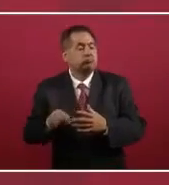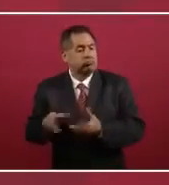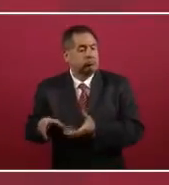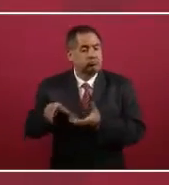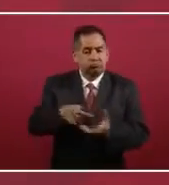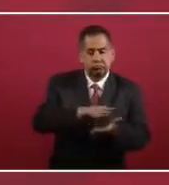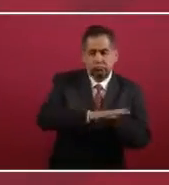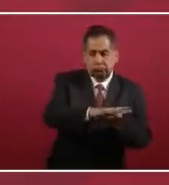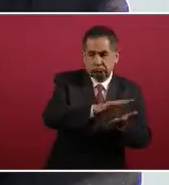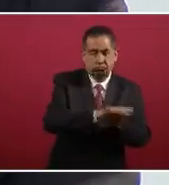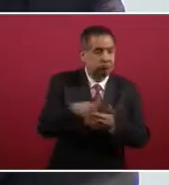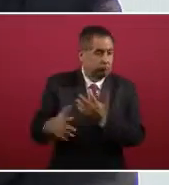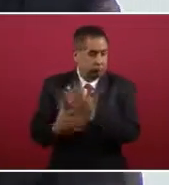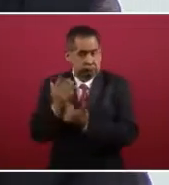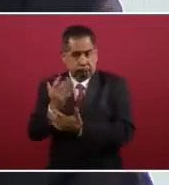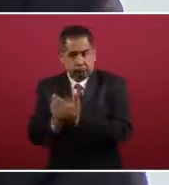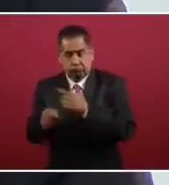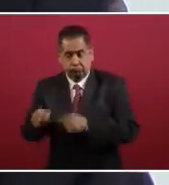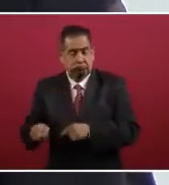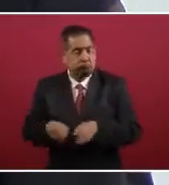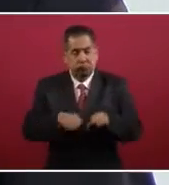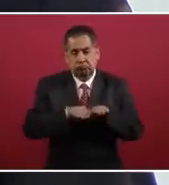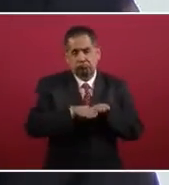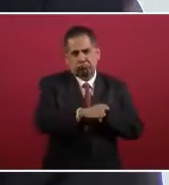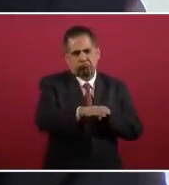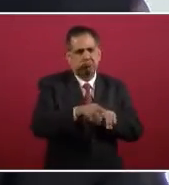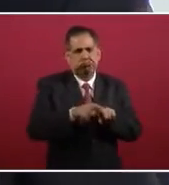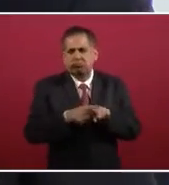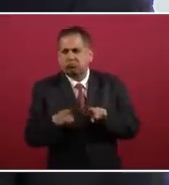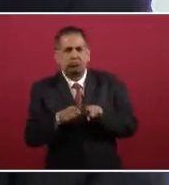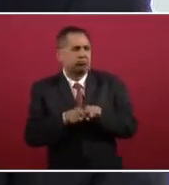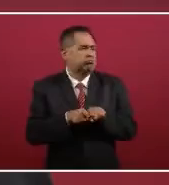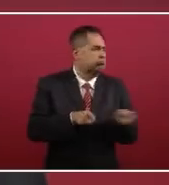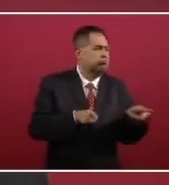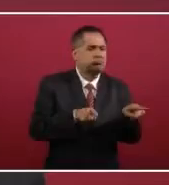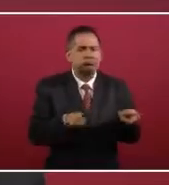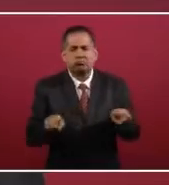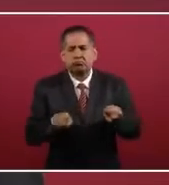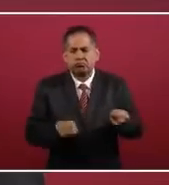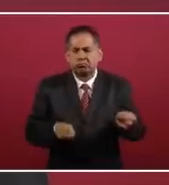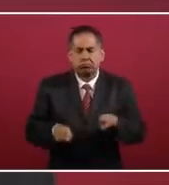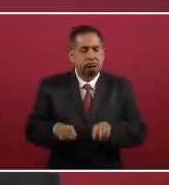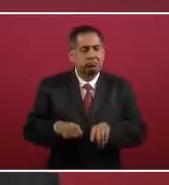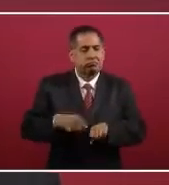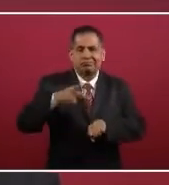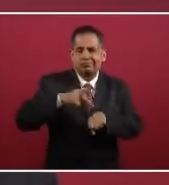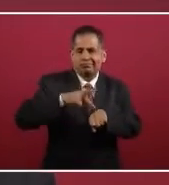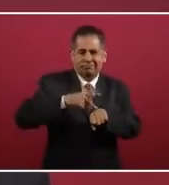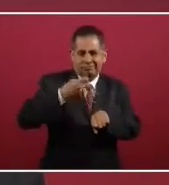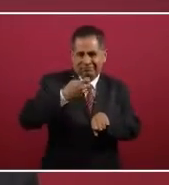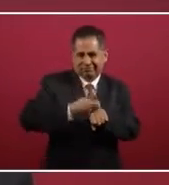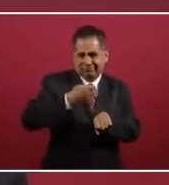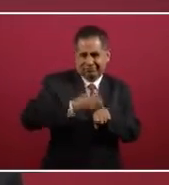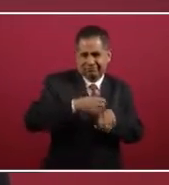y se están haciendo caminos distintos, ya no caminos de asfalto,